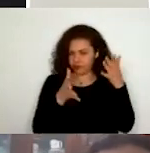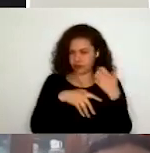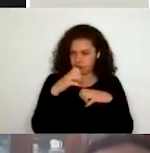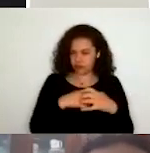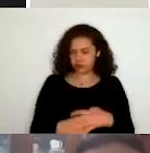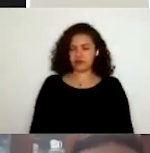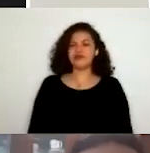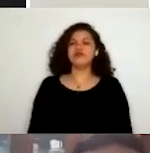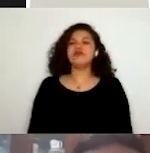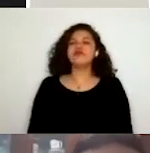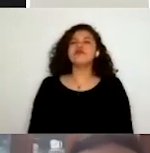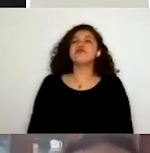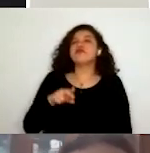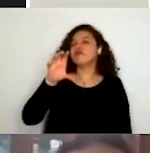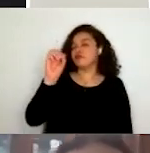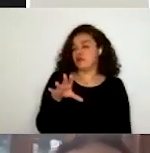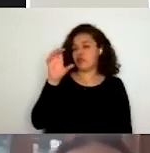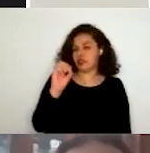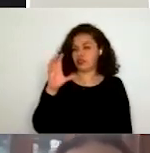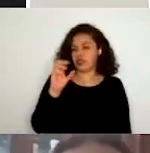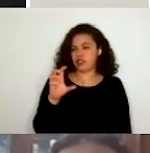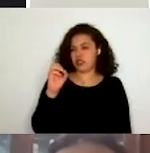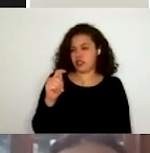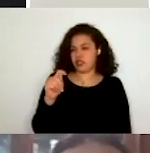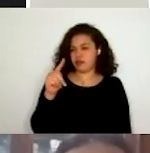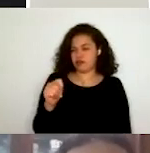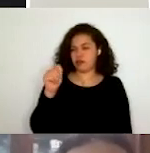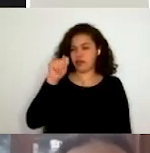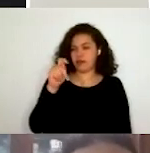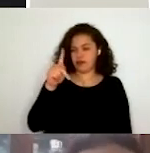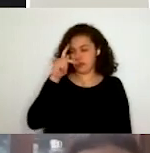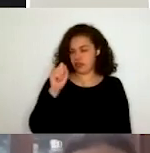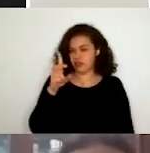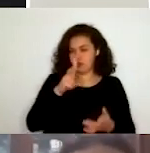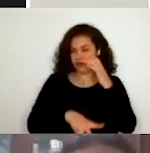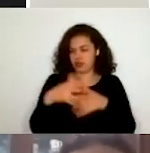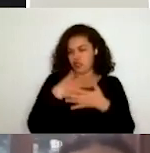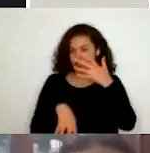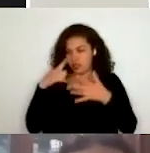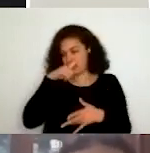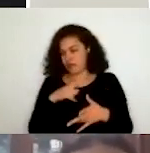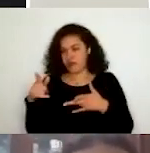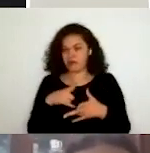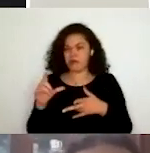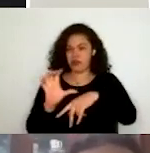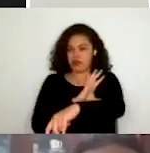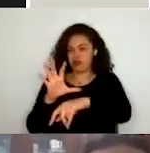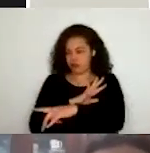La NOM 022 STPS 2015, que nos habla de la electricidad estática en los centros de